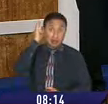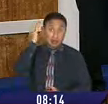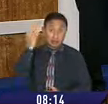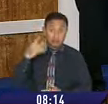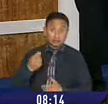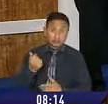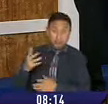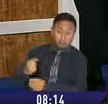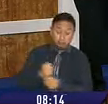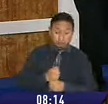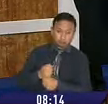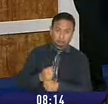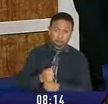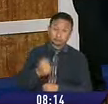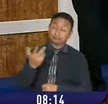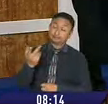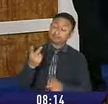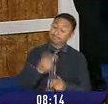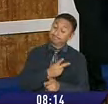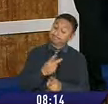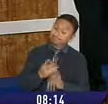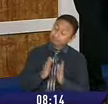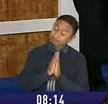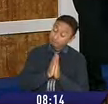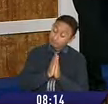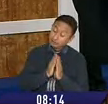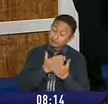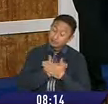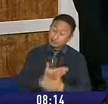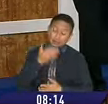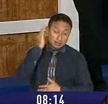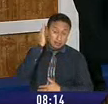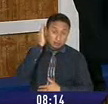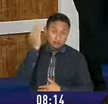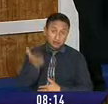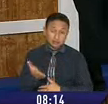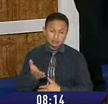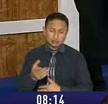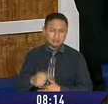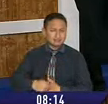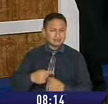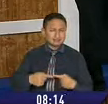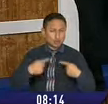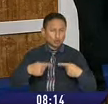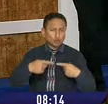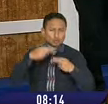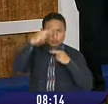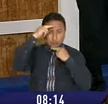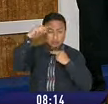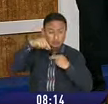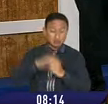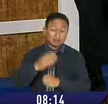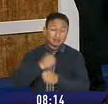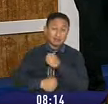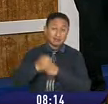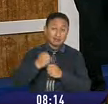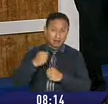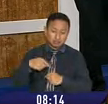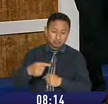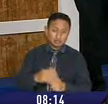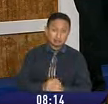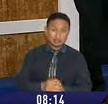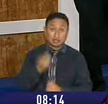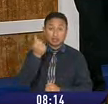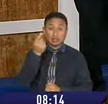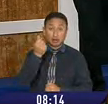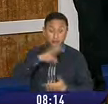perder la plata, pero vea, mi señora linda, con todo el cariño. Lo hemos dicho en todos los noticieros, lo hemos dicho por muchos años, ahora más. No saque